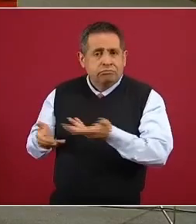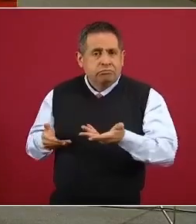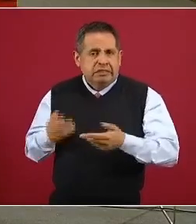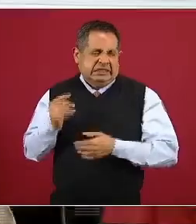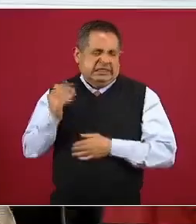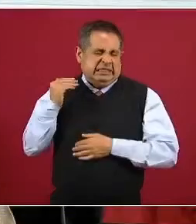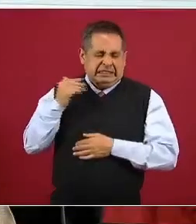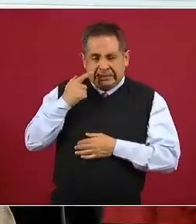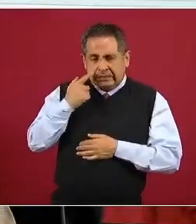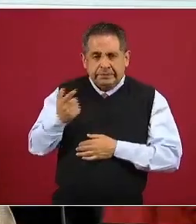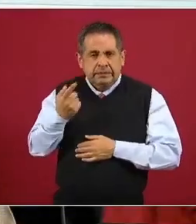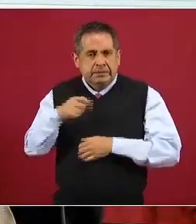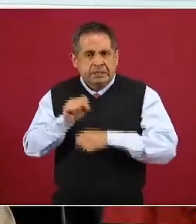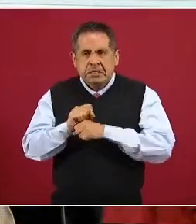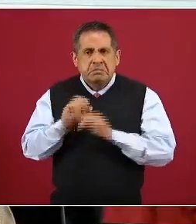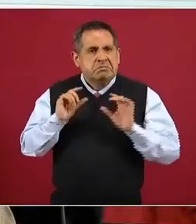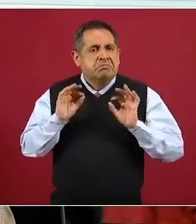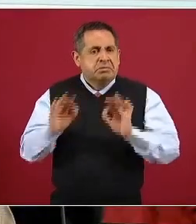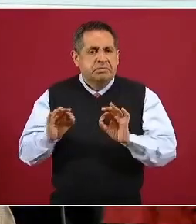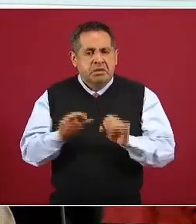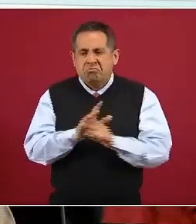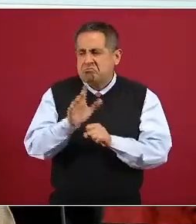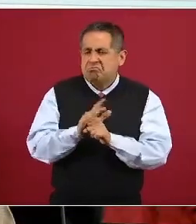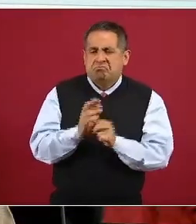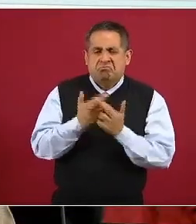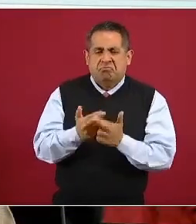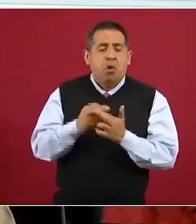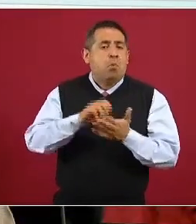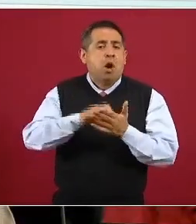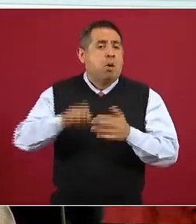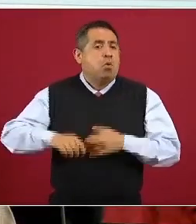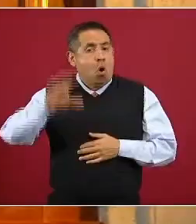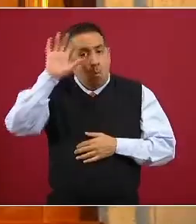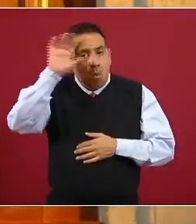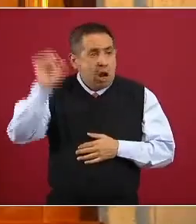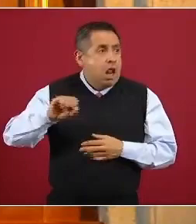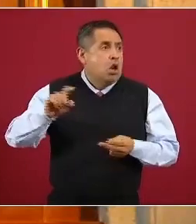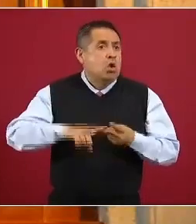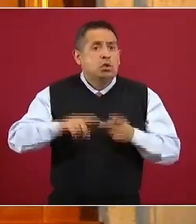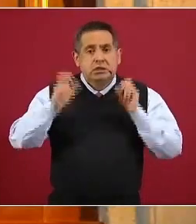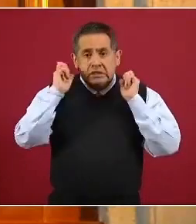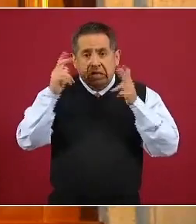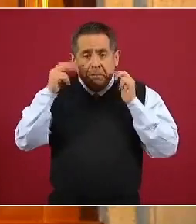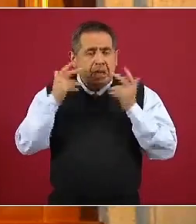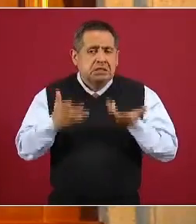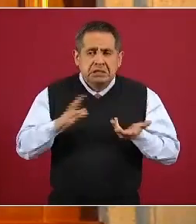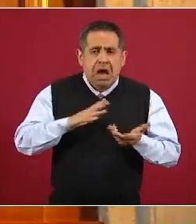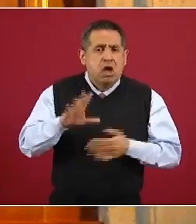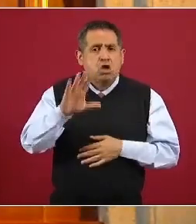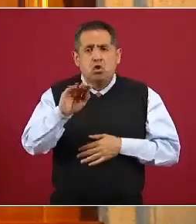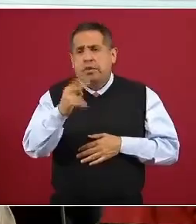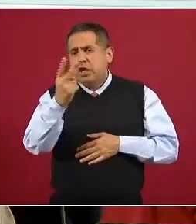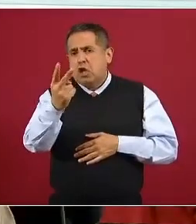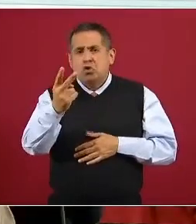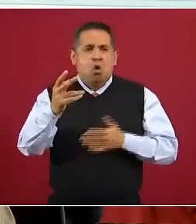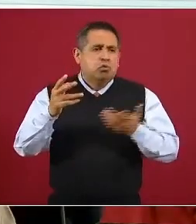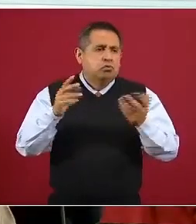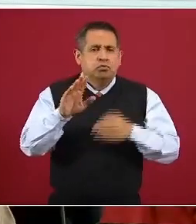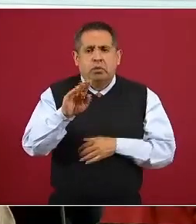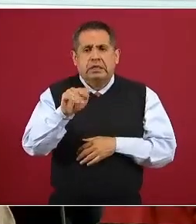y disponibilidades también tan altas como en el caso de Morelos, como en el caso de Chiapas, de 92